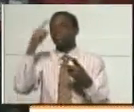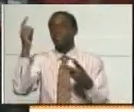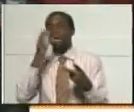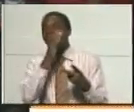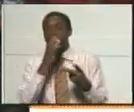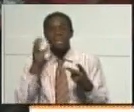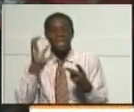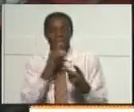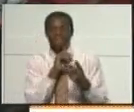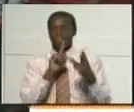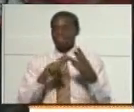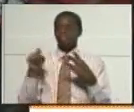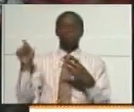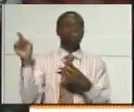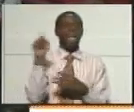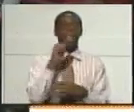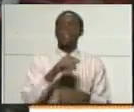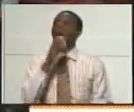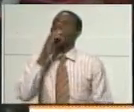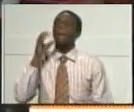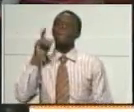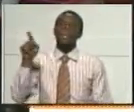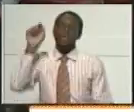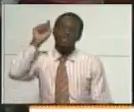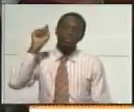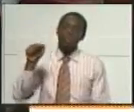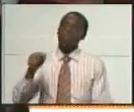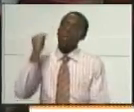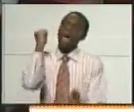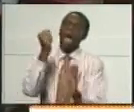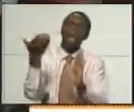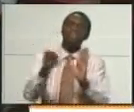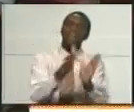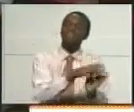Radosky, asesino Capriles, te digo.